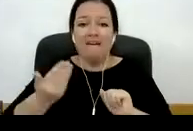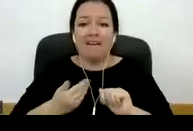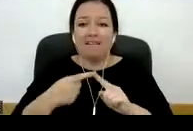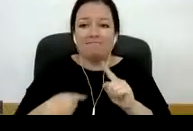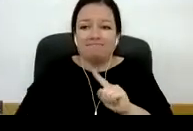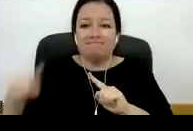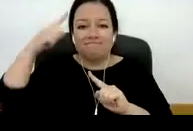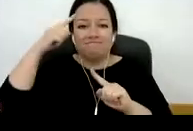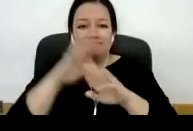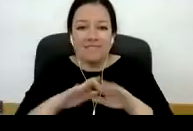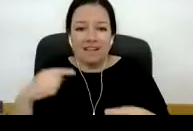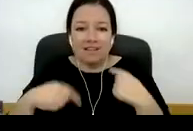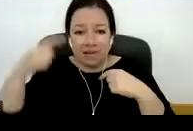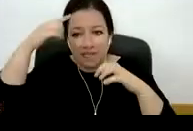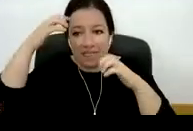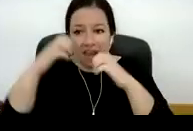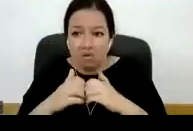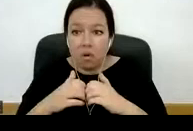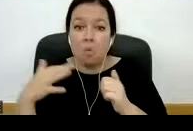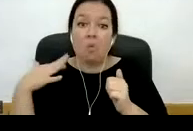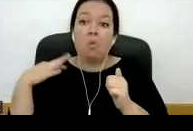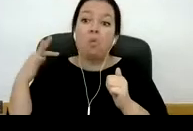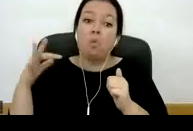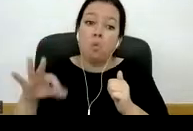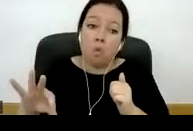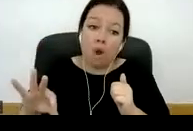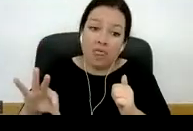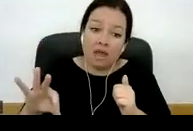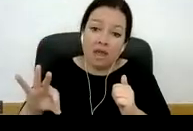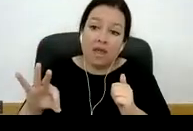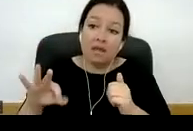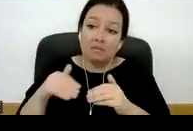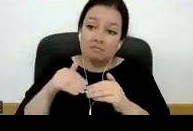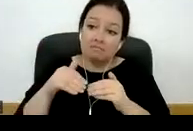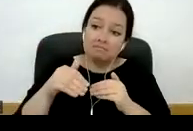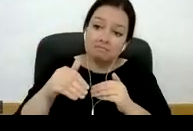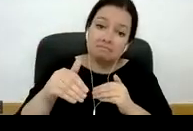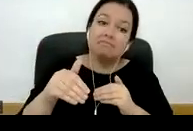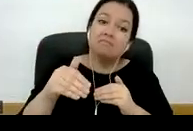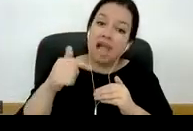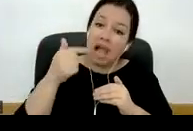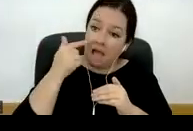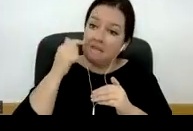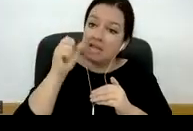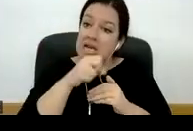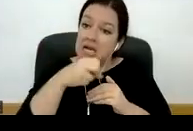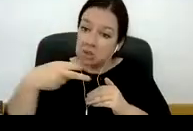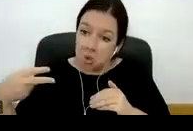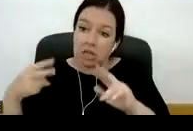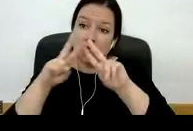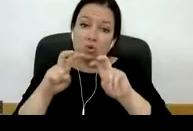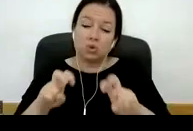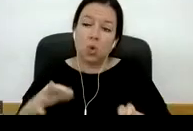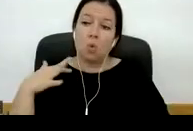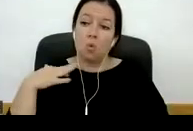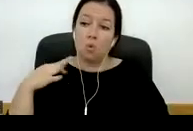de determinadas funciones neuronales. Parece que podrían tener, de aquí a unos años probablemente veremos más resultados en ese sentido, parece que podrían tener